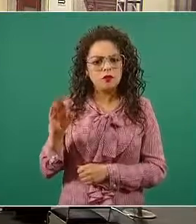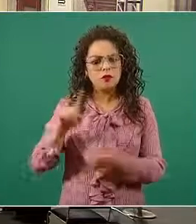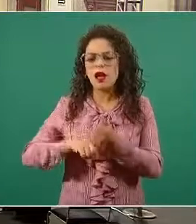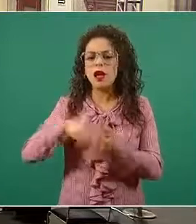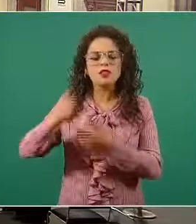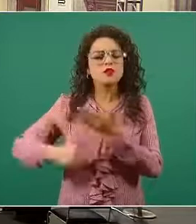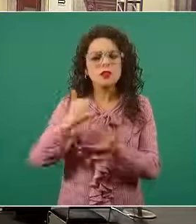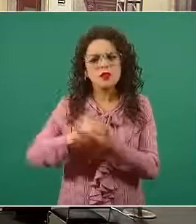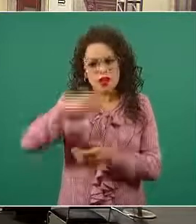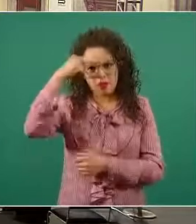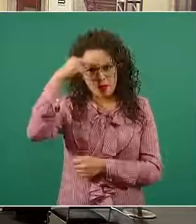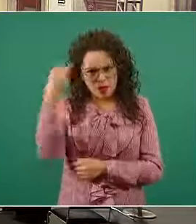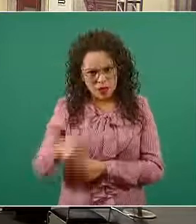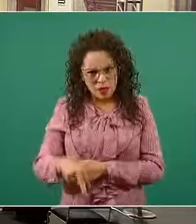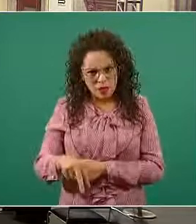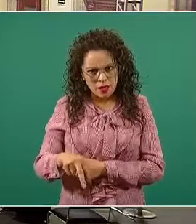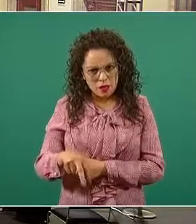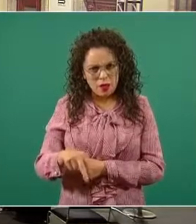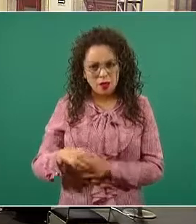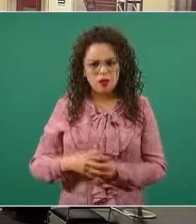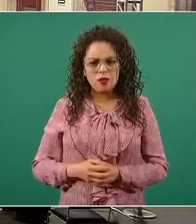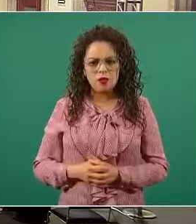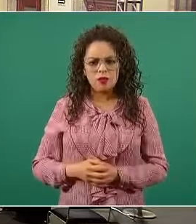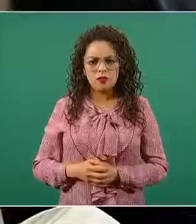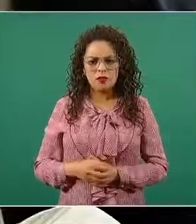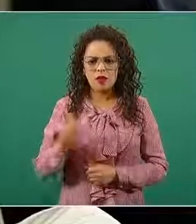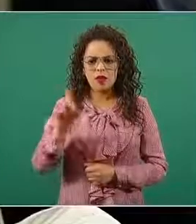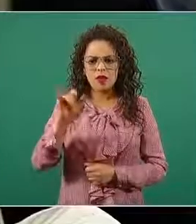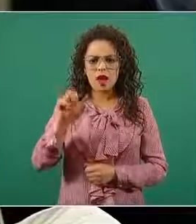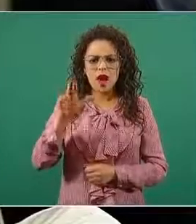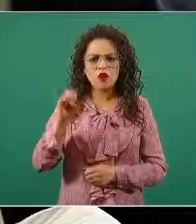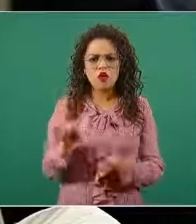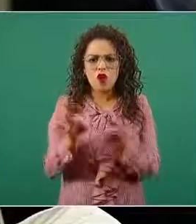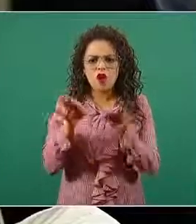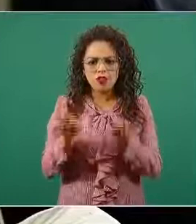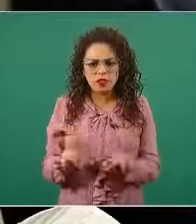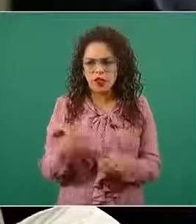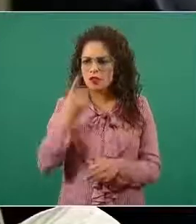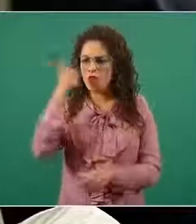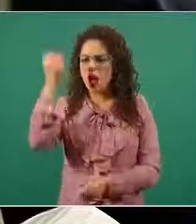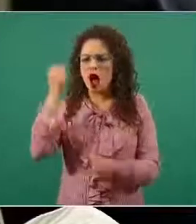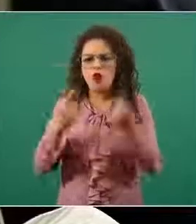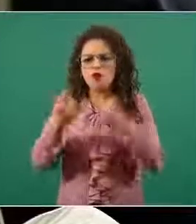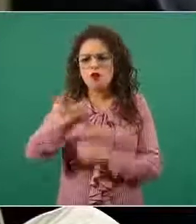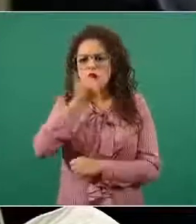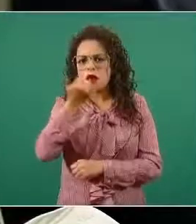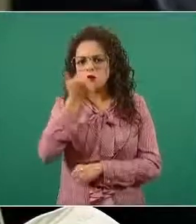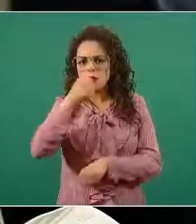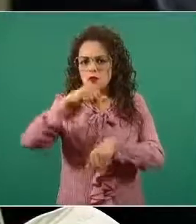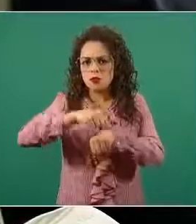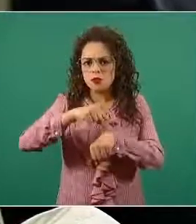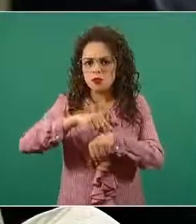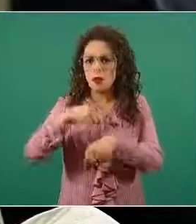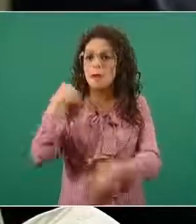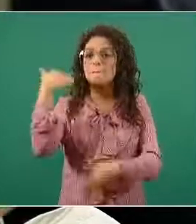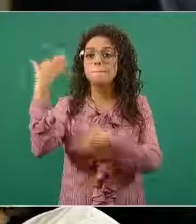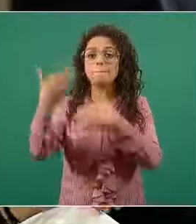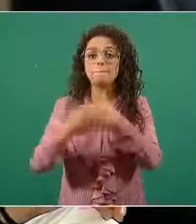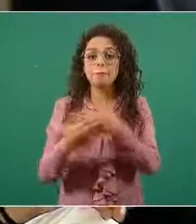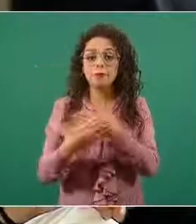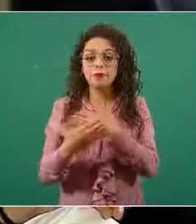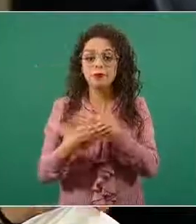México, que algunos alumnos de Medicina, de Ciencias de la Salud, que estén próximos a